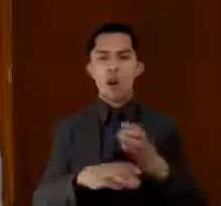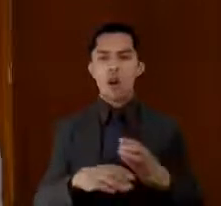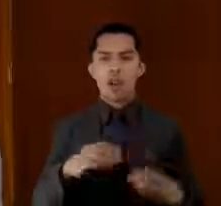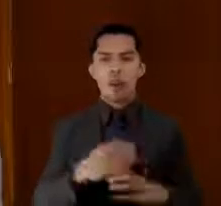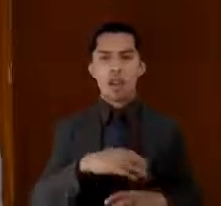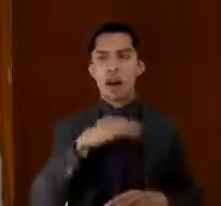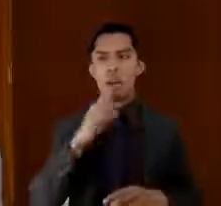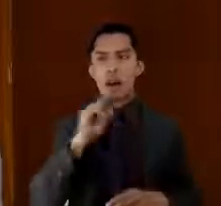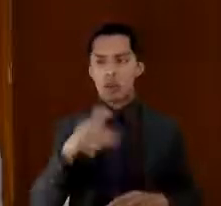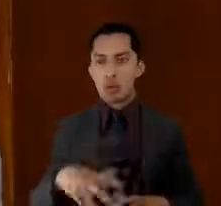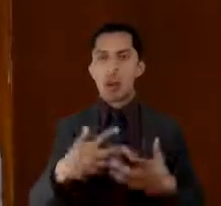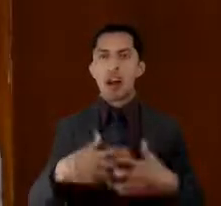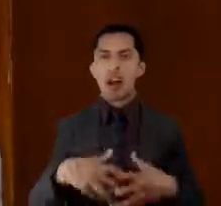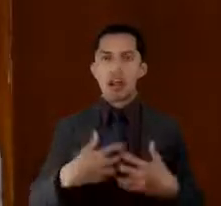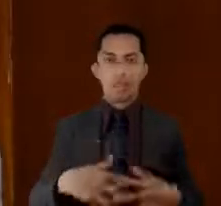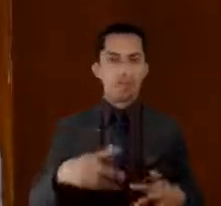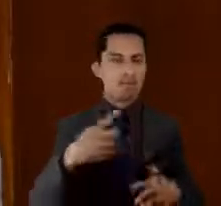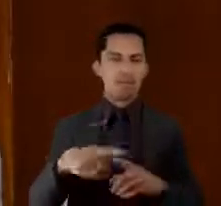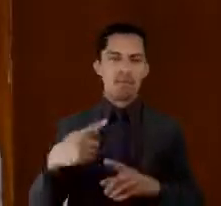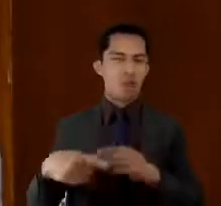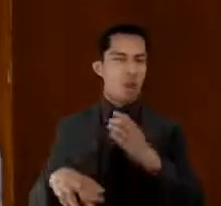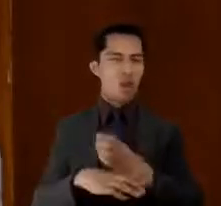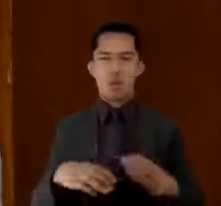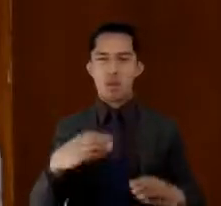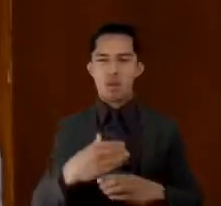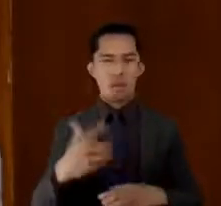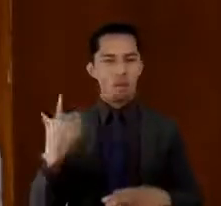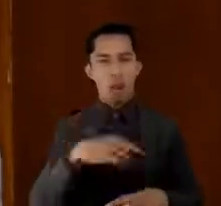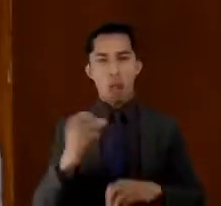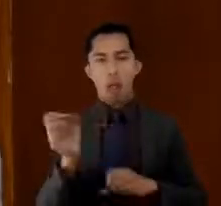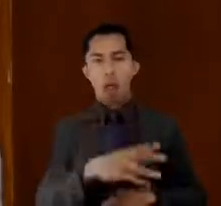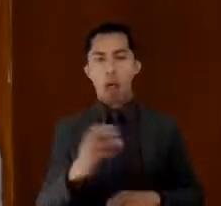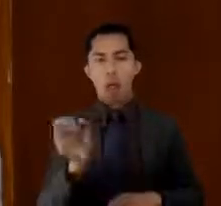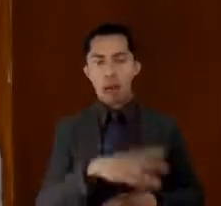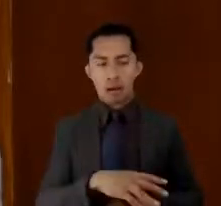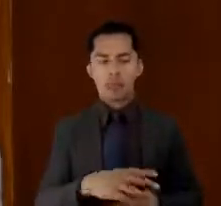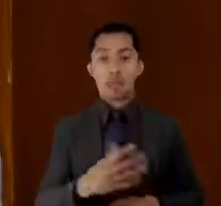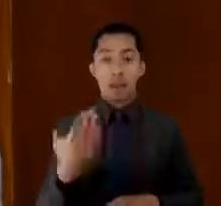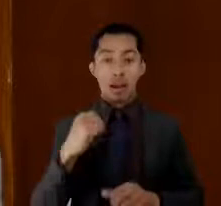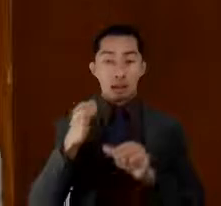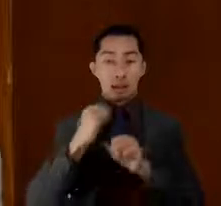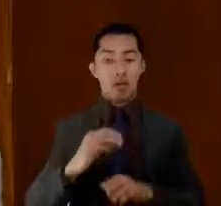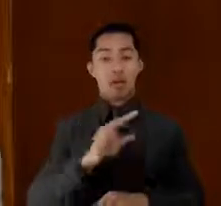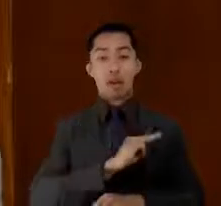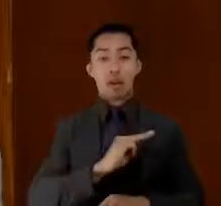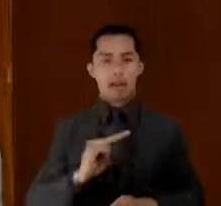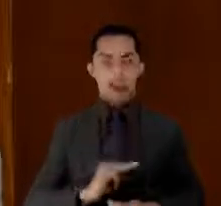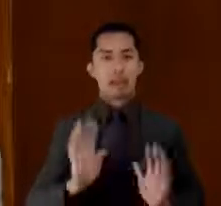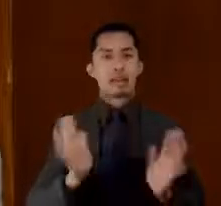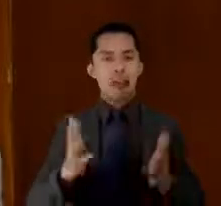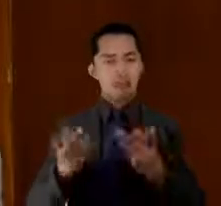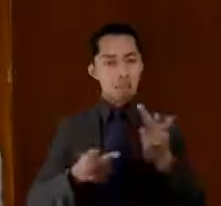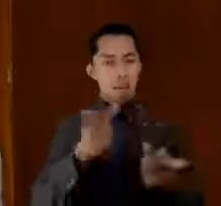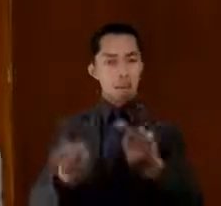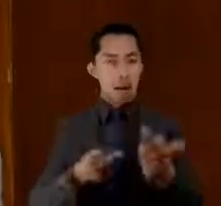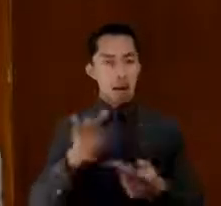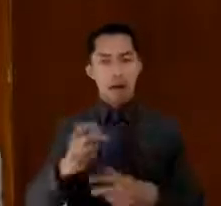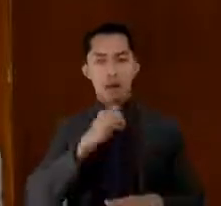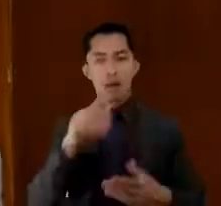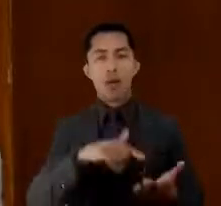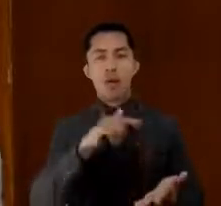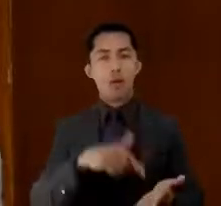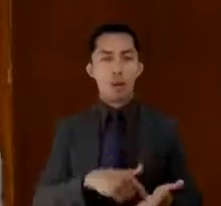sólidos, industriales, cascajo y algunas otras cosas más. Y recientemente las autoridades municipales realizaron un censo de tiraderos